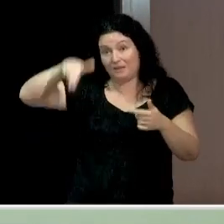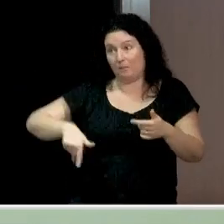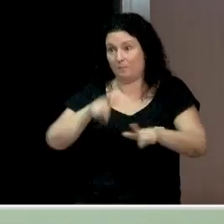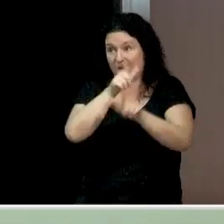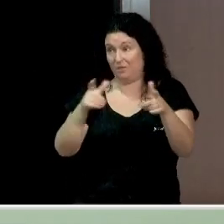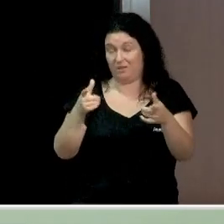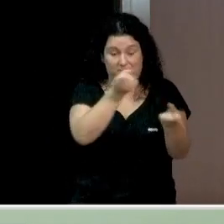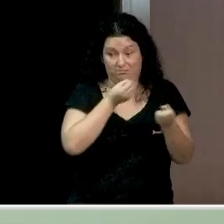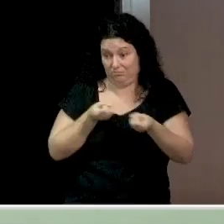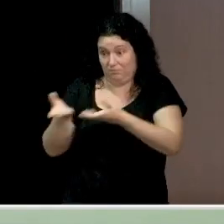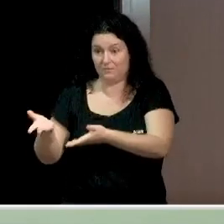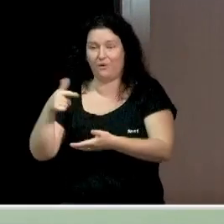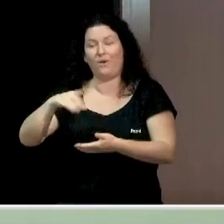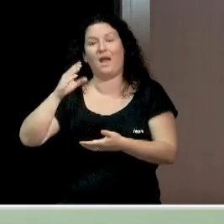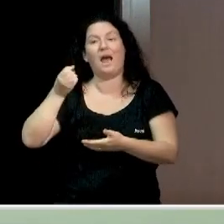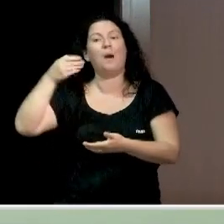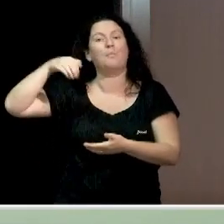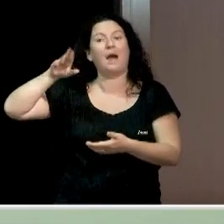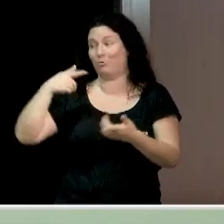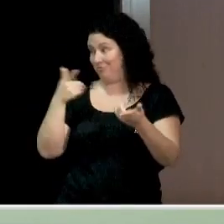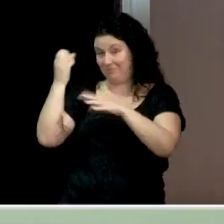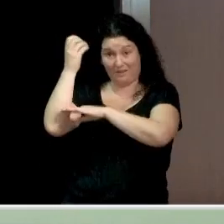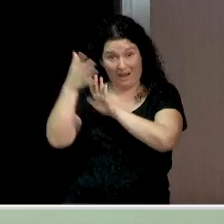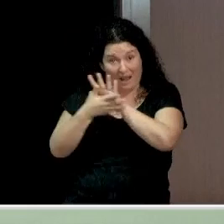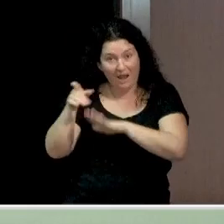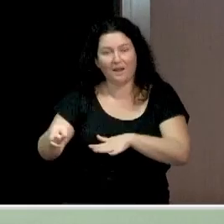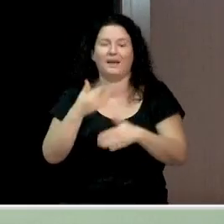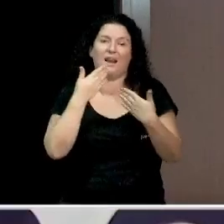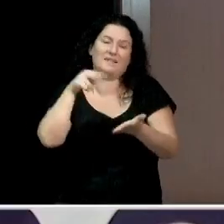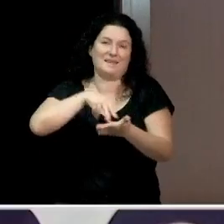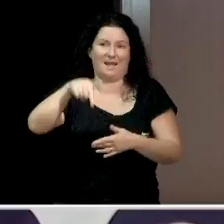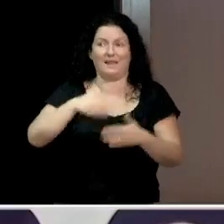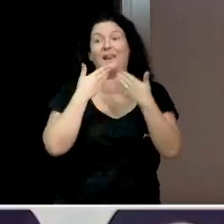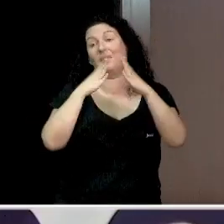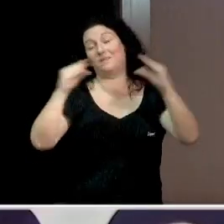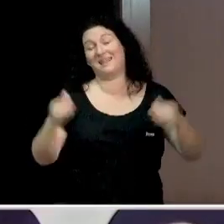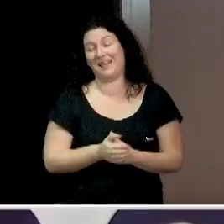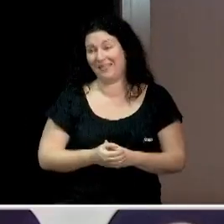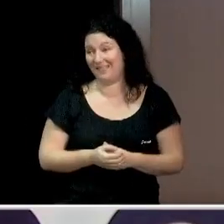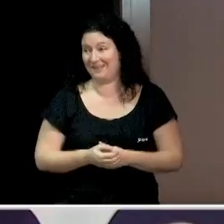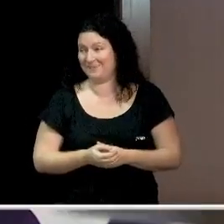todos de que estés aquí, Amparo, con nosotros. Muchísimas gracias. Gracias a la universidad.